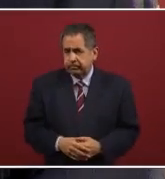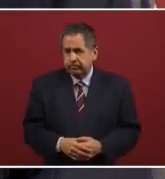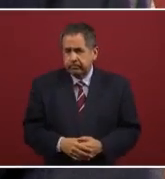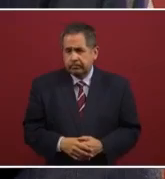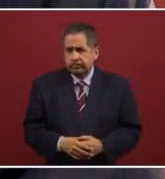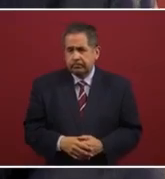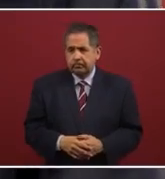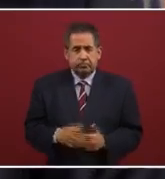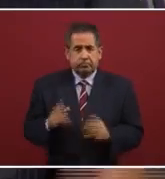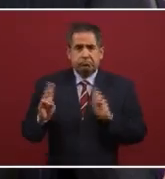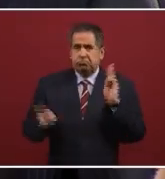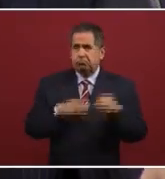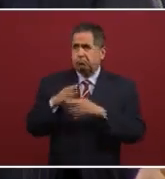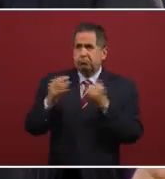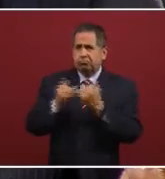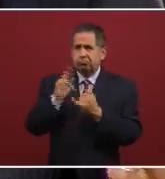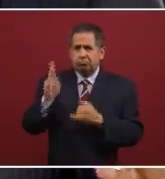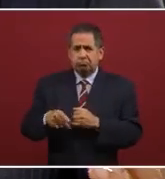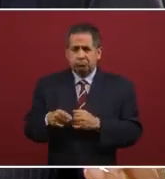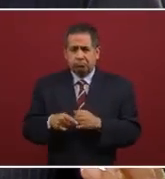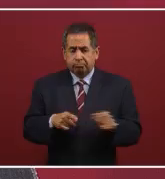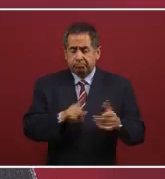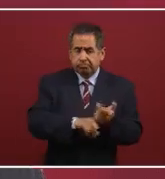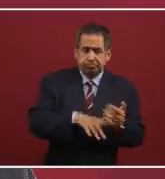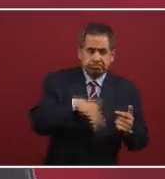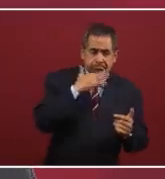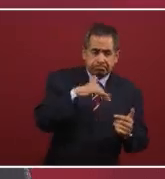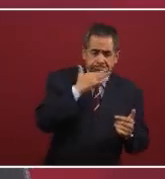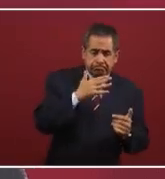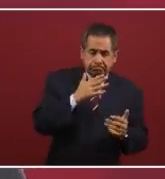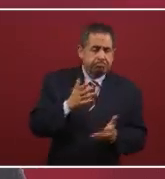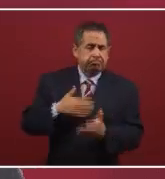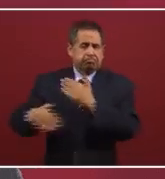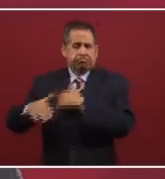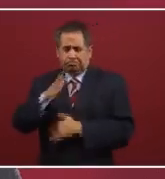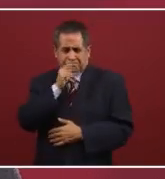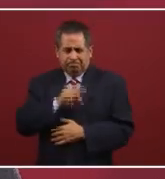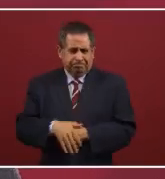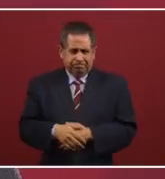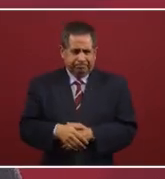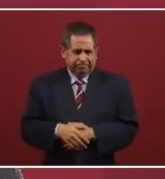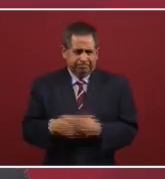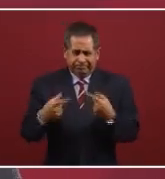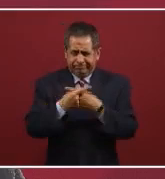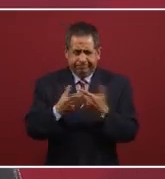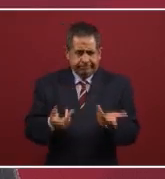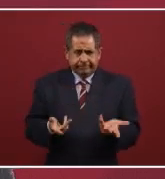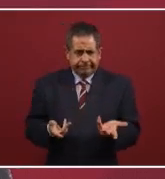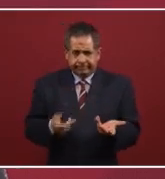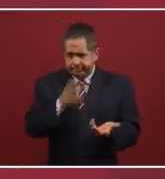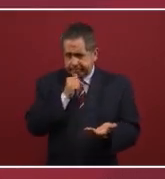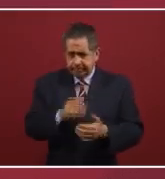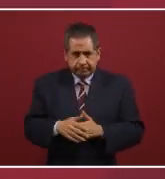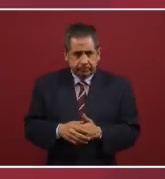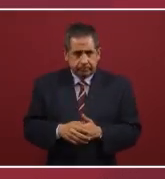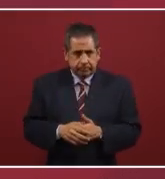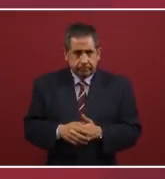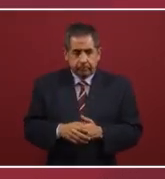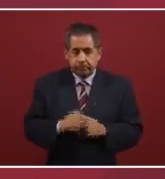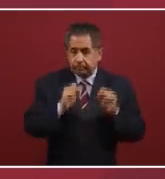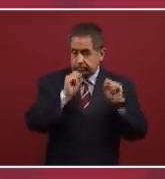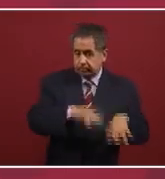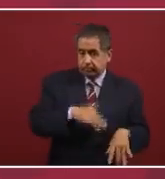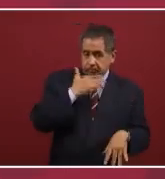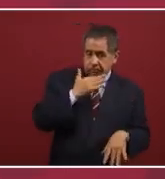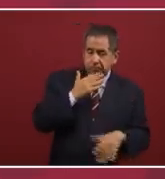En ninguna parte del mundo hay crecimiento económico con